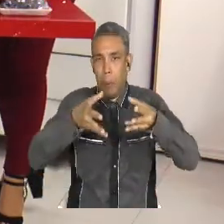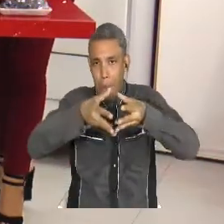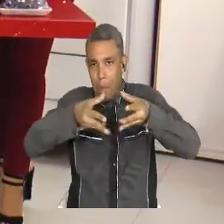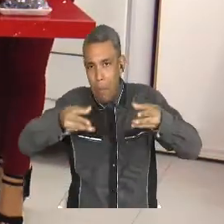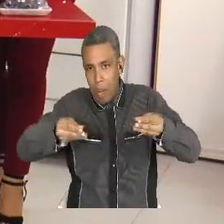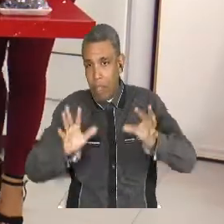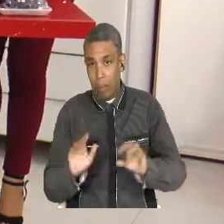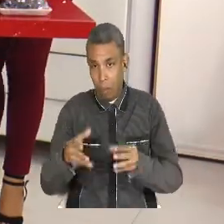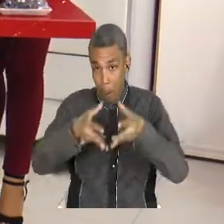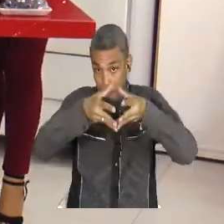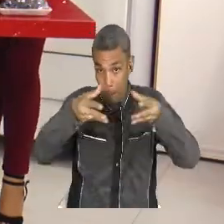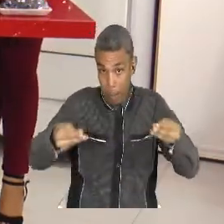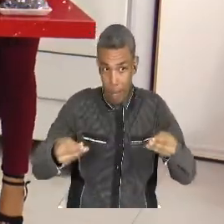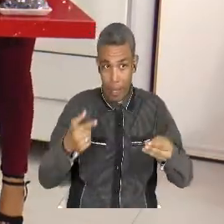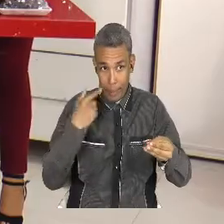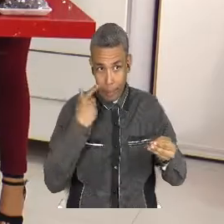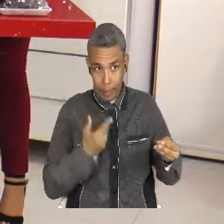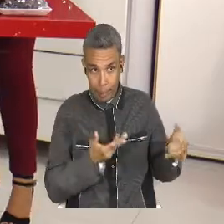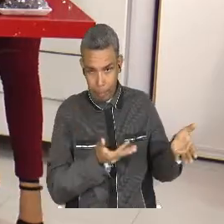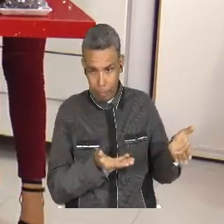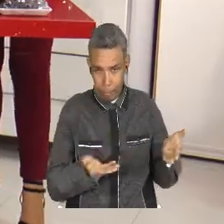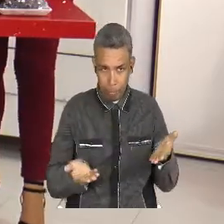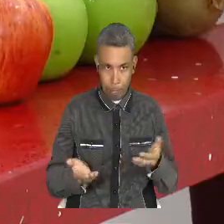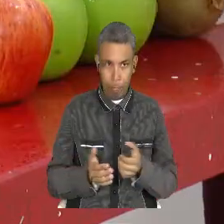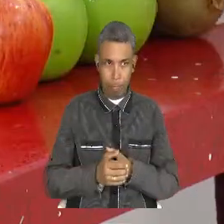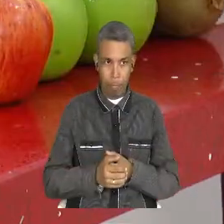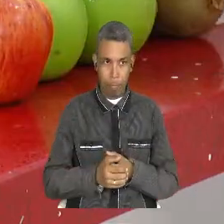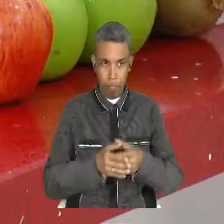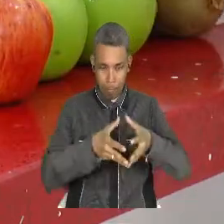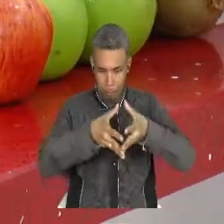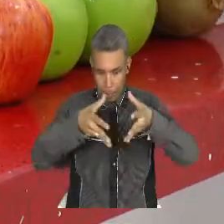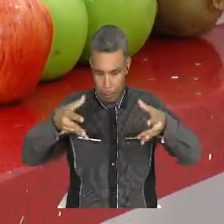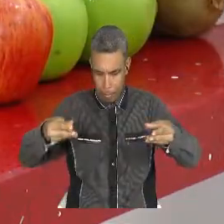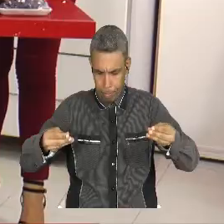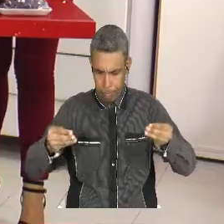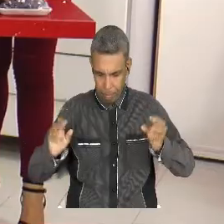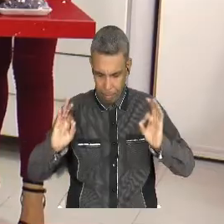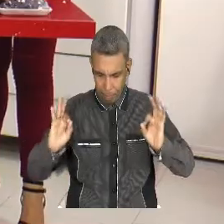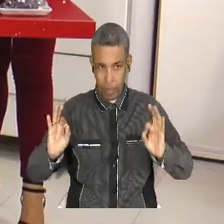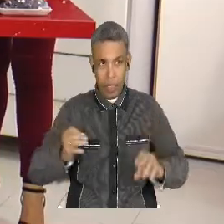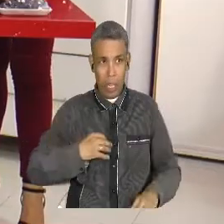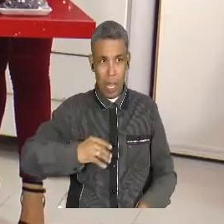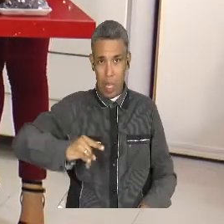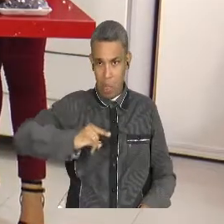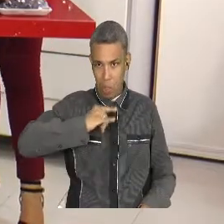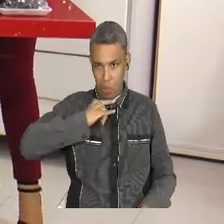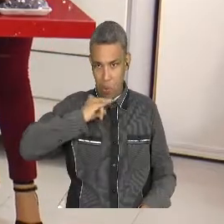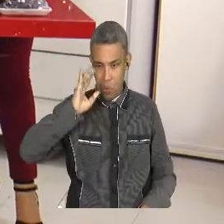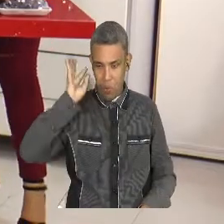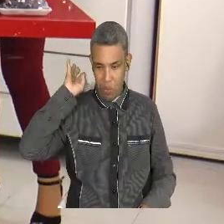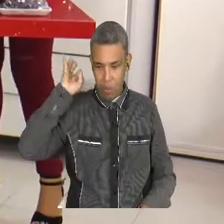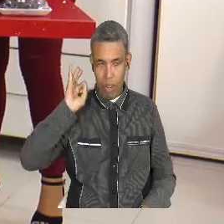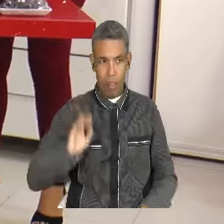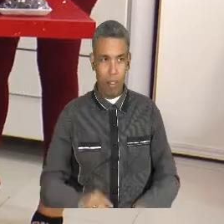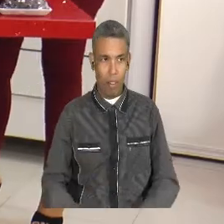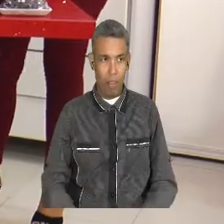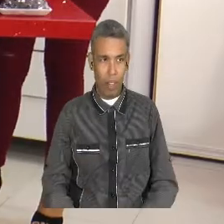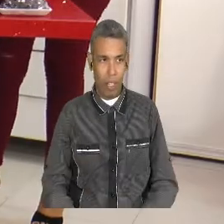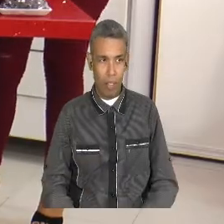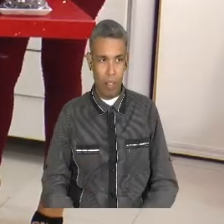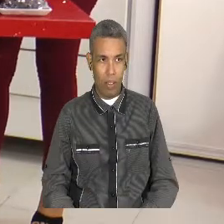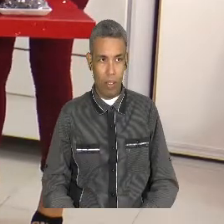comenzamos. Okay. Don Libardo, colabórenos, por favor. Esta hermosa papaya. Plaza Torcoroma, ¿no? Claro. Sí, señor. Bueno, ok. Oiga, pero Don